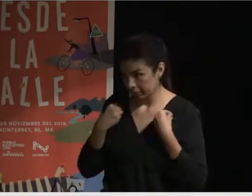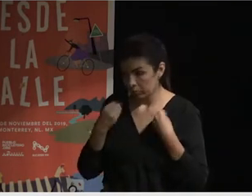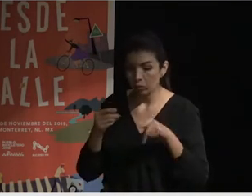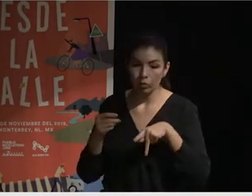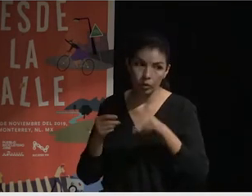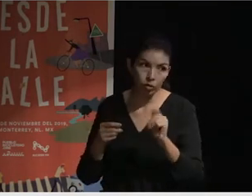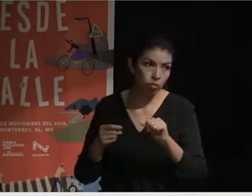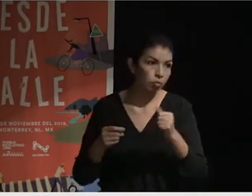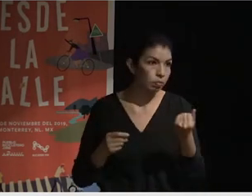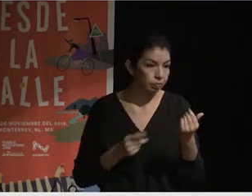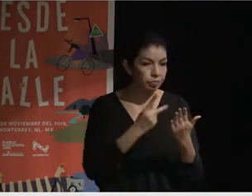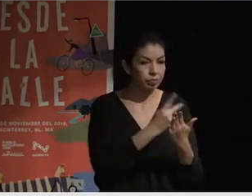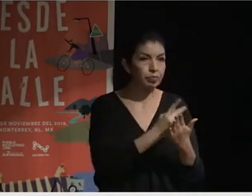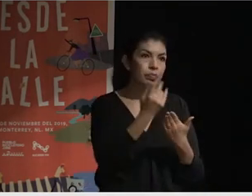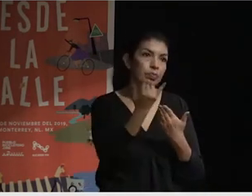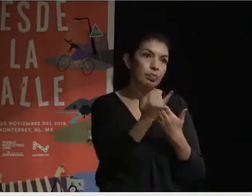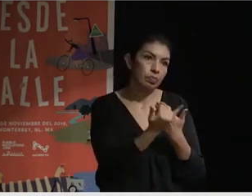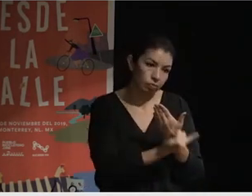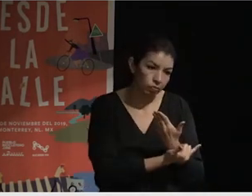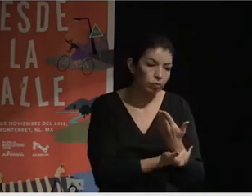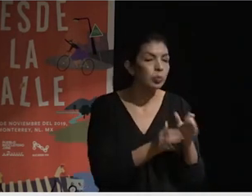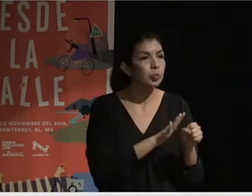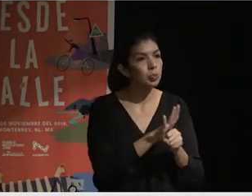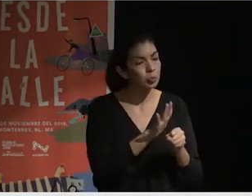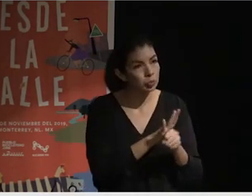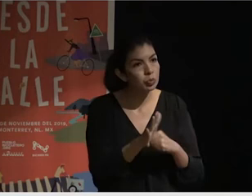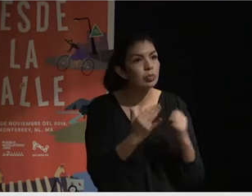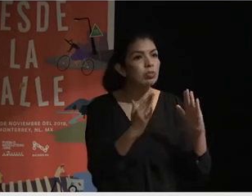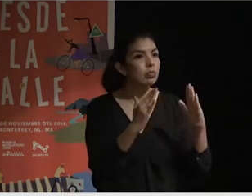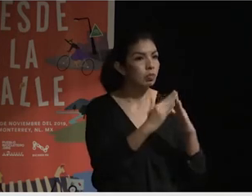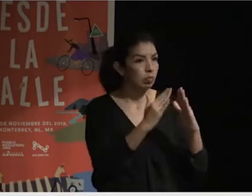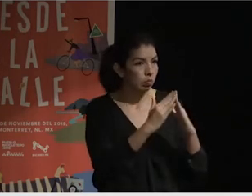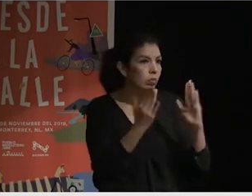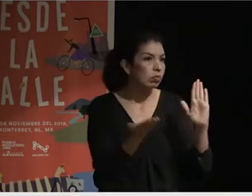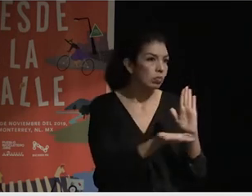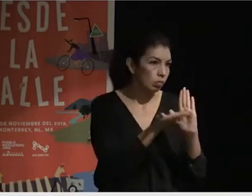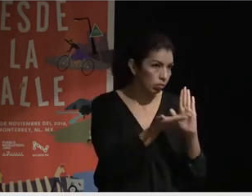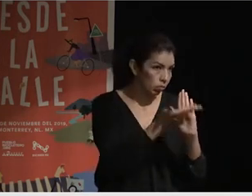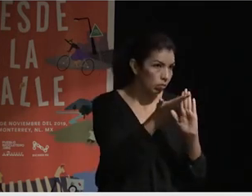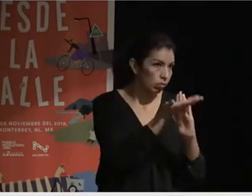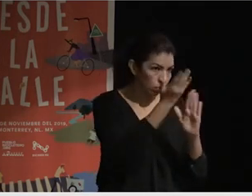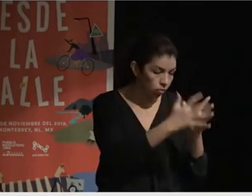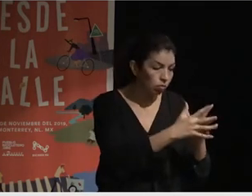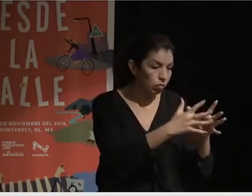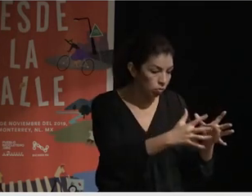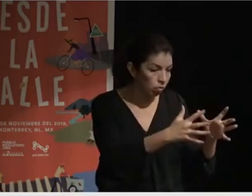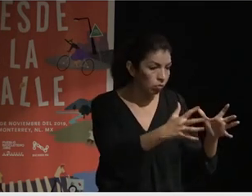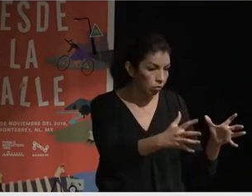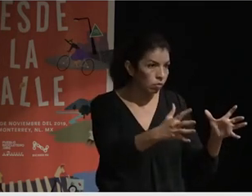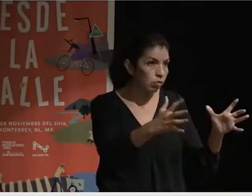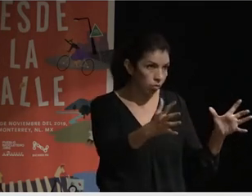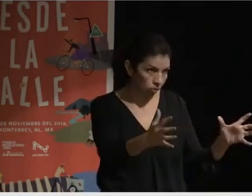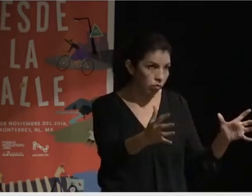y de echar a andar programas de vivienda que más o menos han permitido que hay un repoblamiento ya registrado, lo sabemos